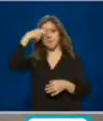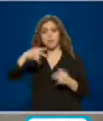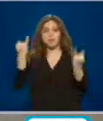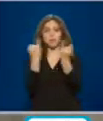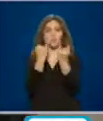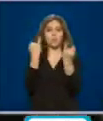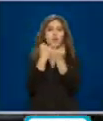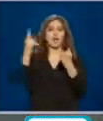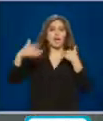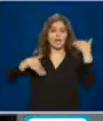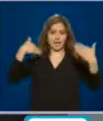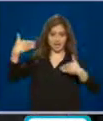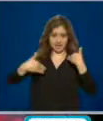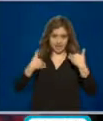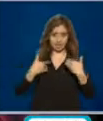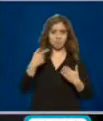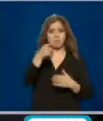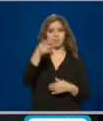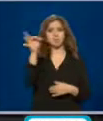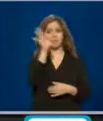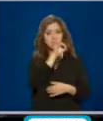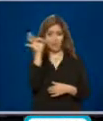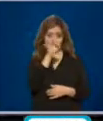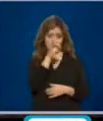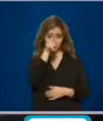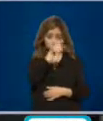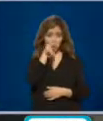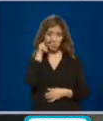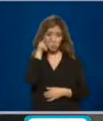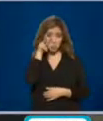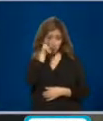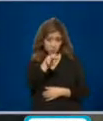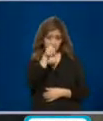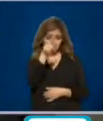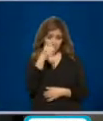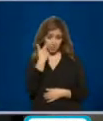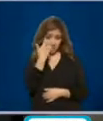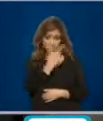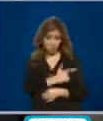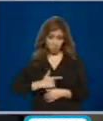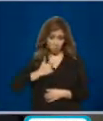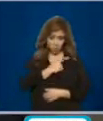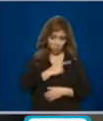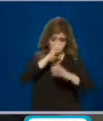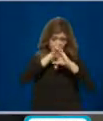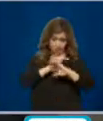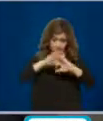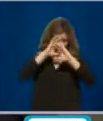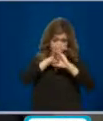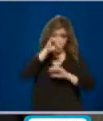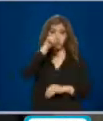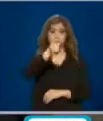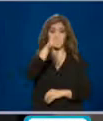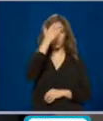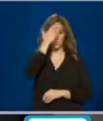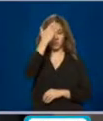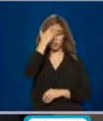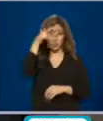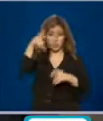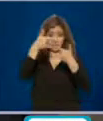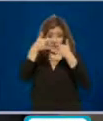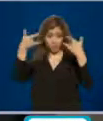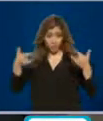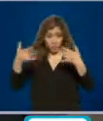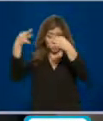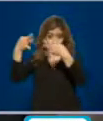alegría. Entonces, ¿qué le parece si usted sabe cantar? ¿Conoce usted la historia de la identidad